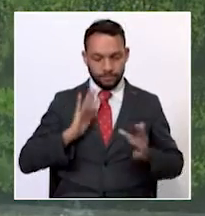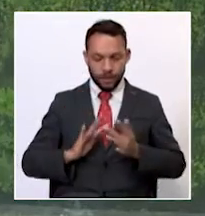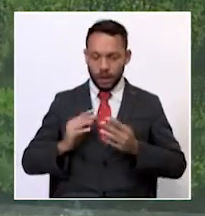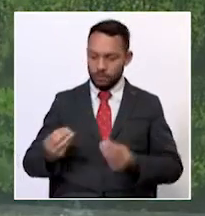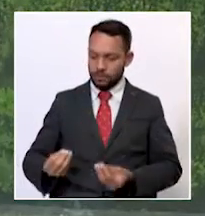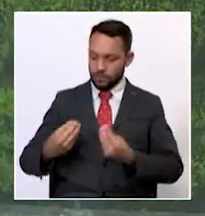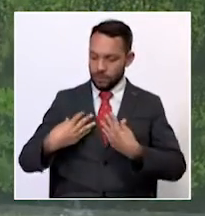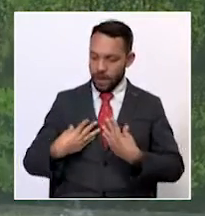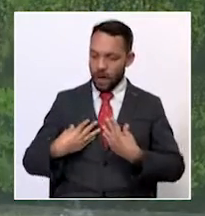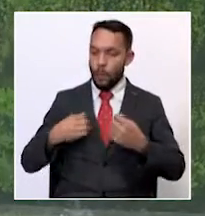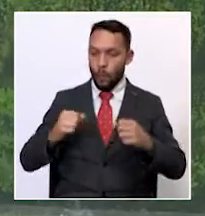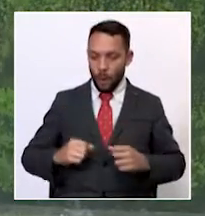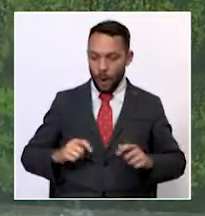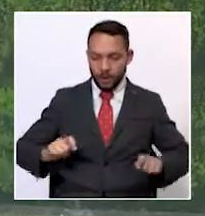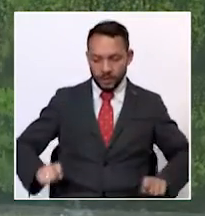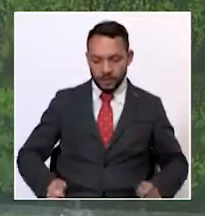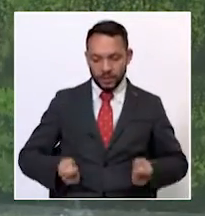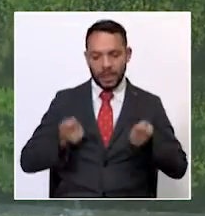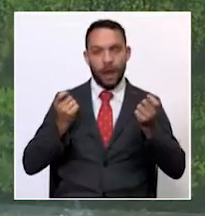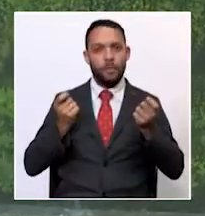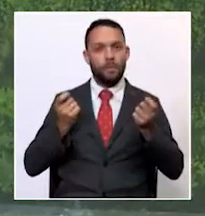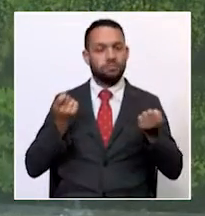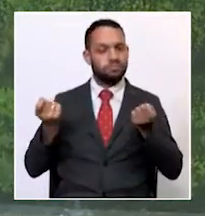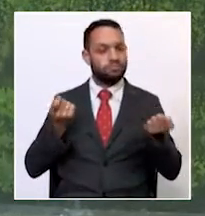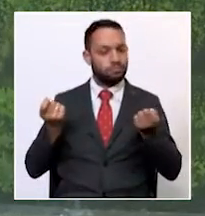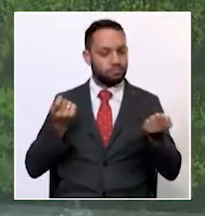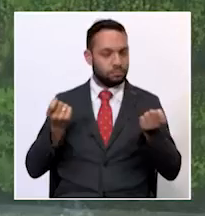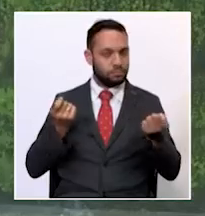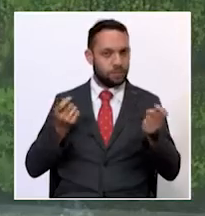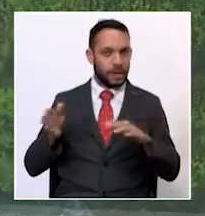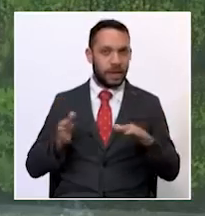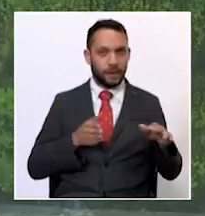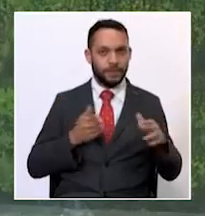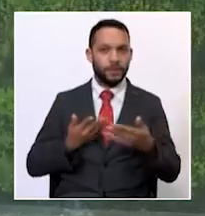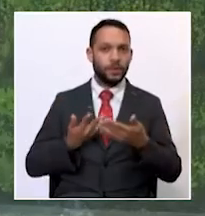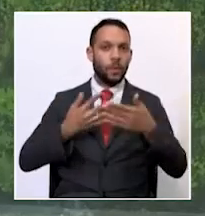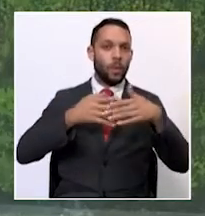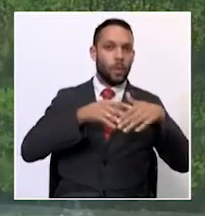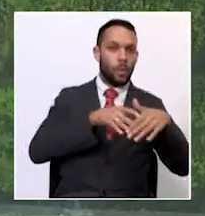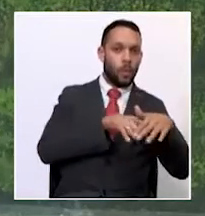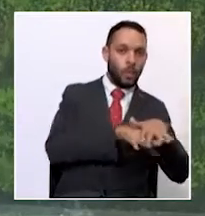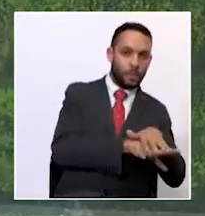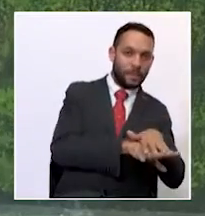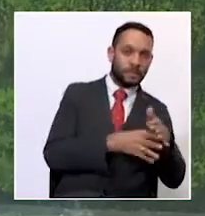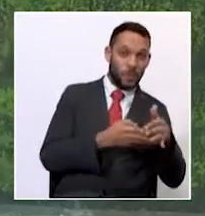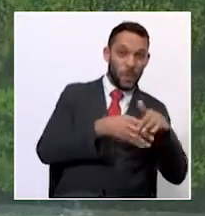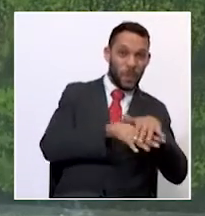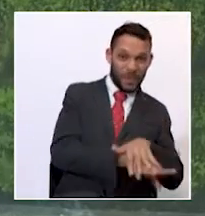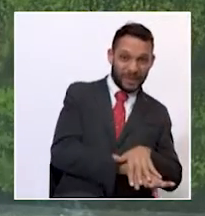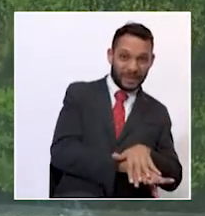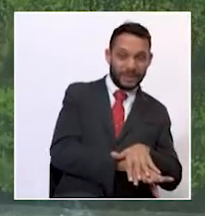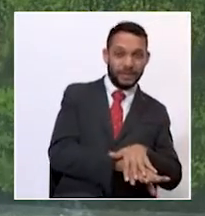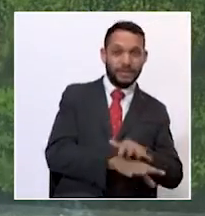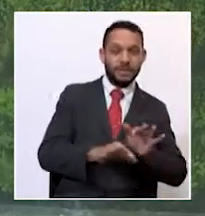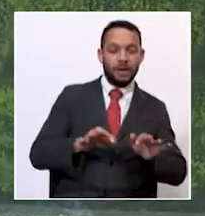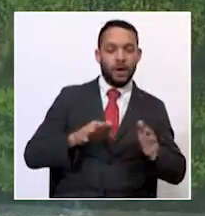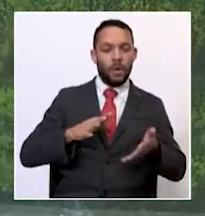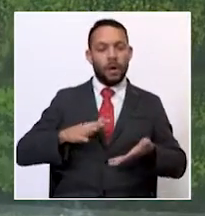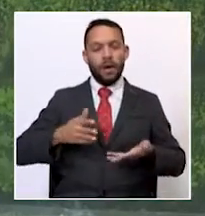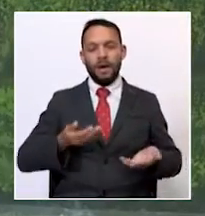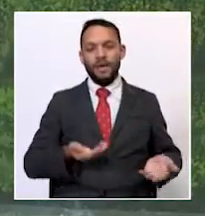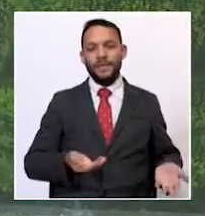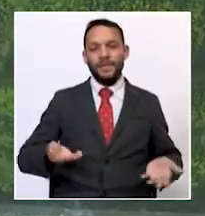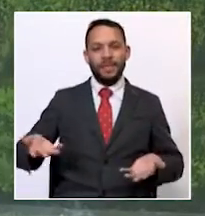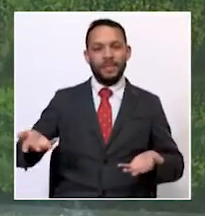Y entonces se combinan una serie de terapias haciendo relajación, haciendo una danza en el